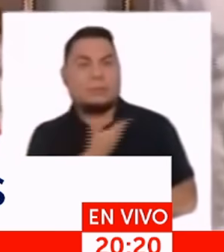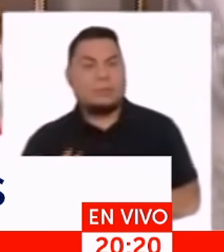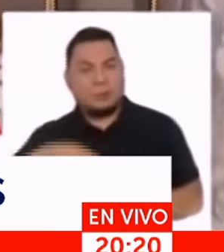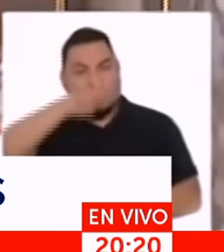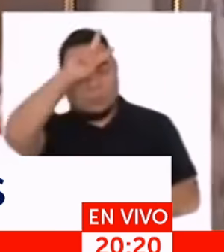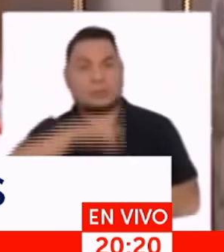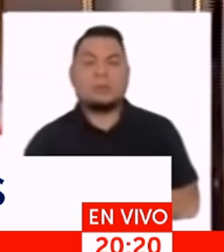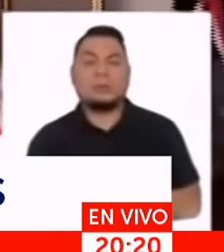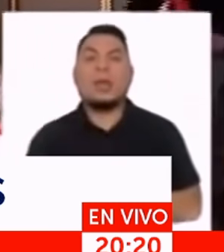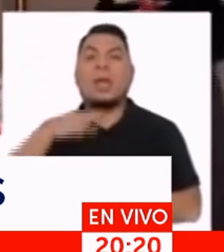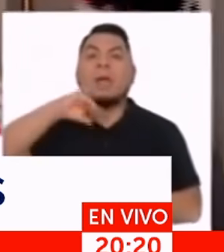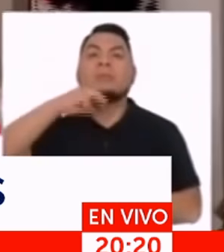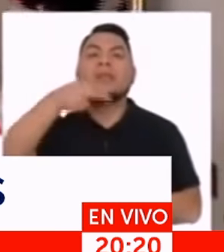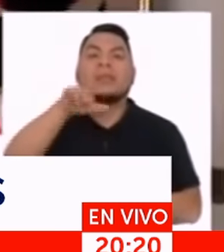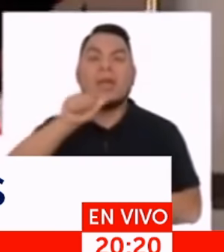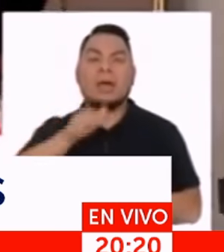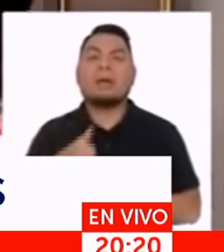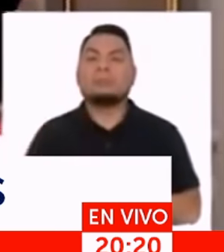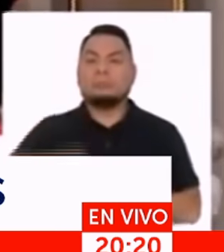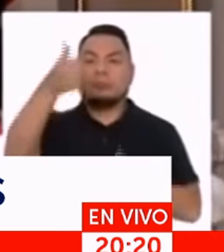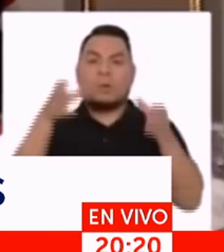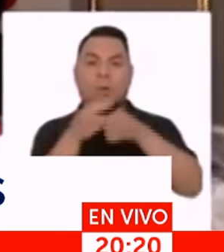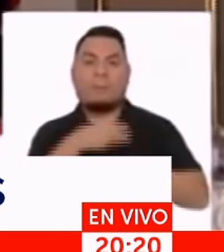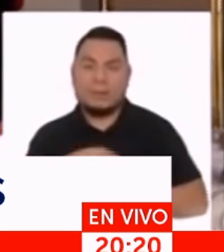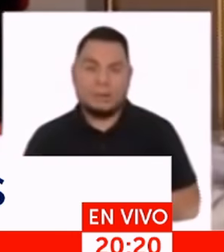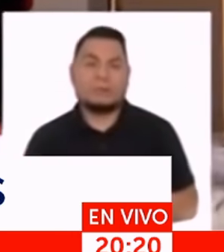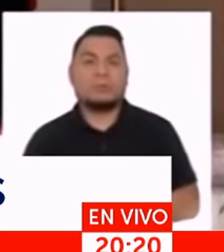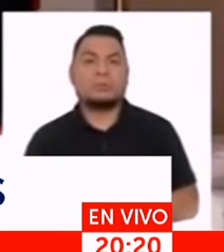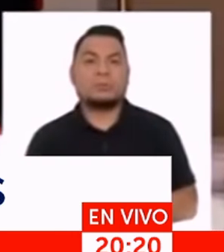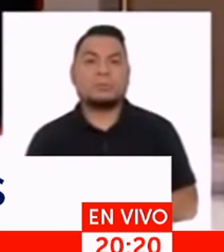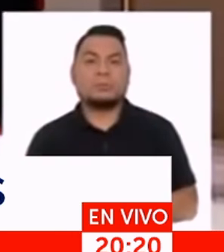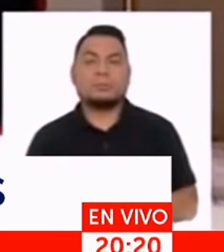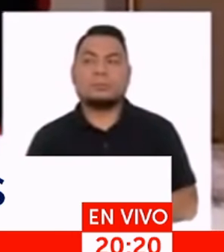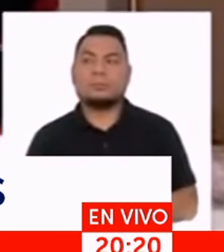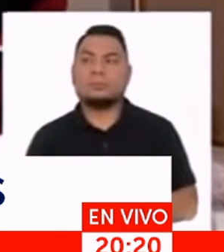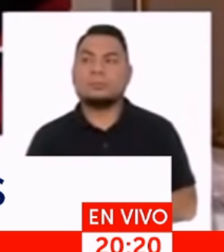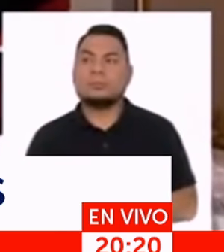República. Mirta Esther Vázquez Chuquilín, Presidenta del Consejo de Ministros.